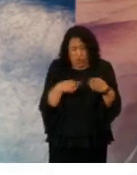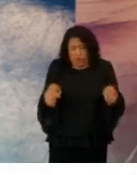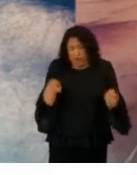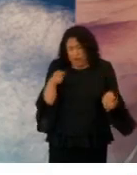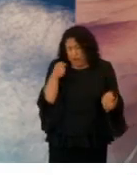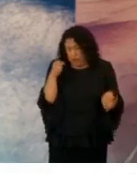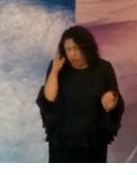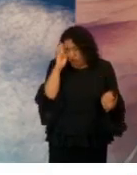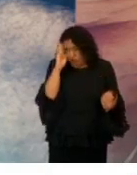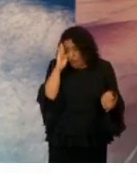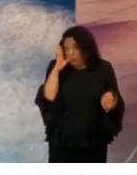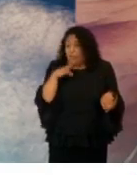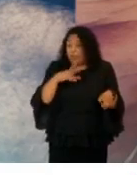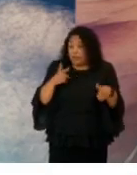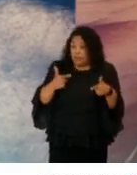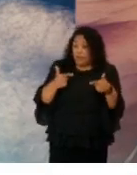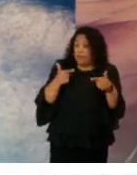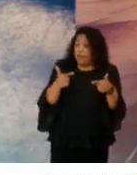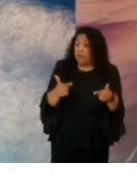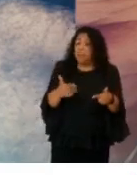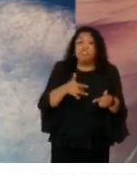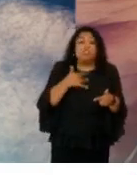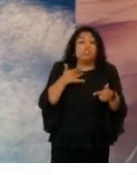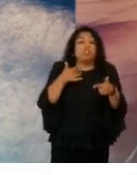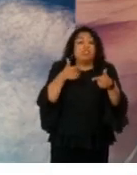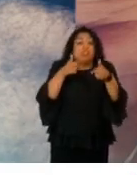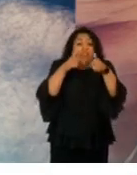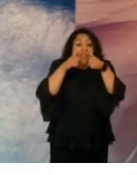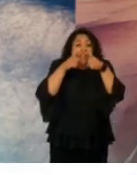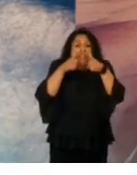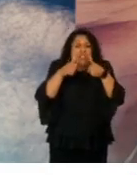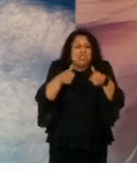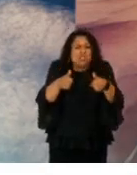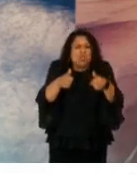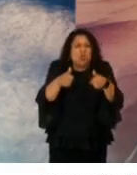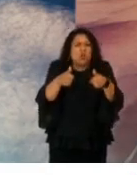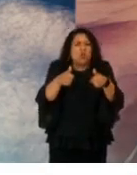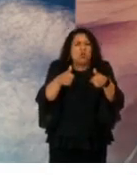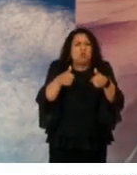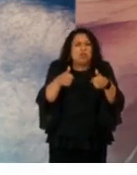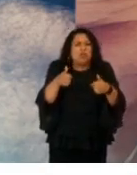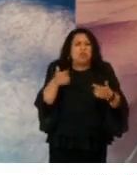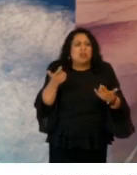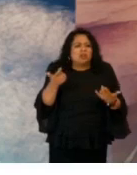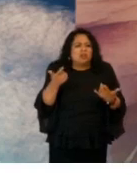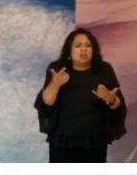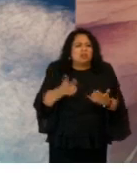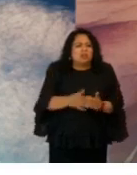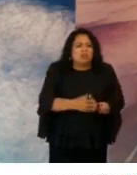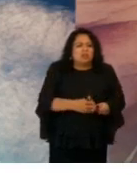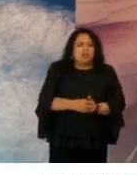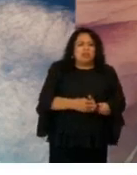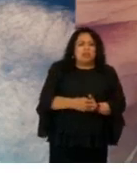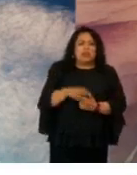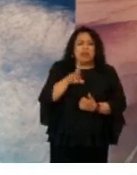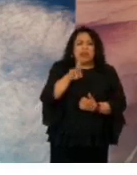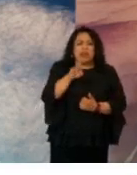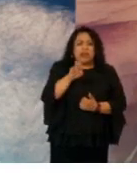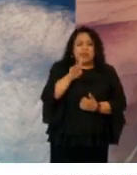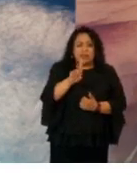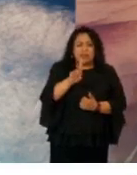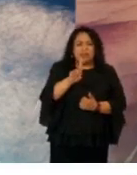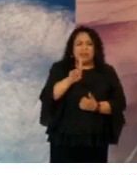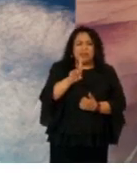una generación que, no sé si han escuchado de los Red Pills. Sí, a mí me está moviendo la cabeza. O sea,